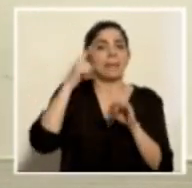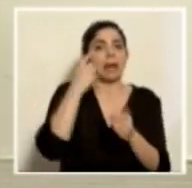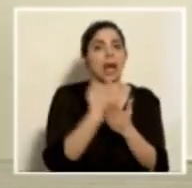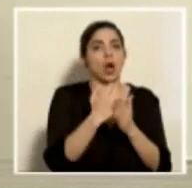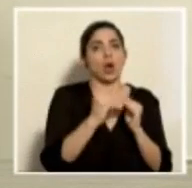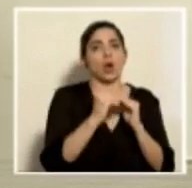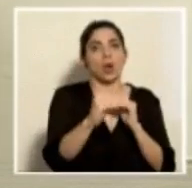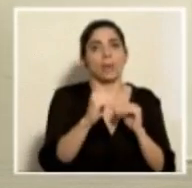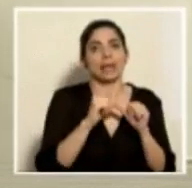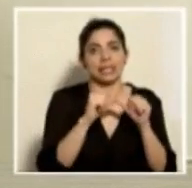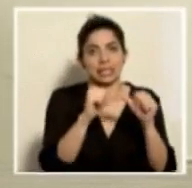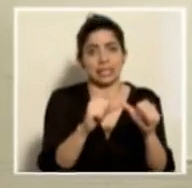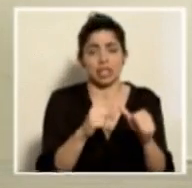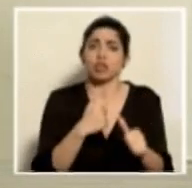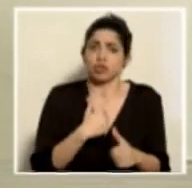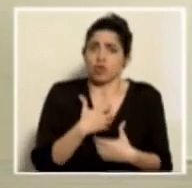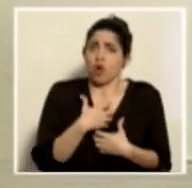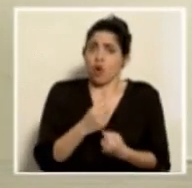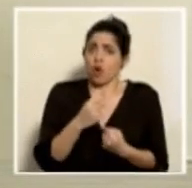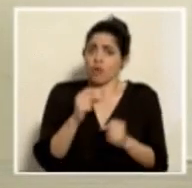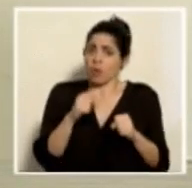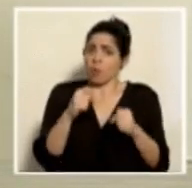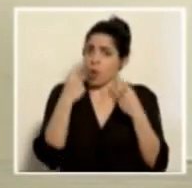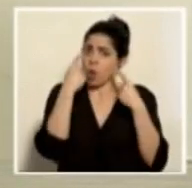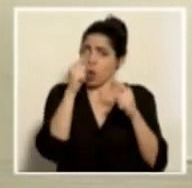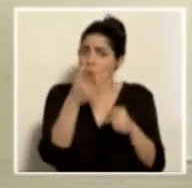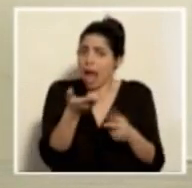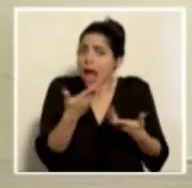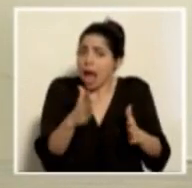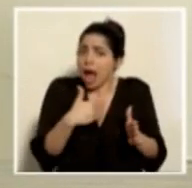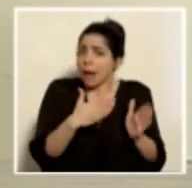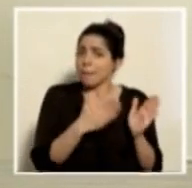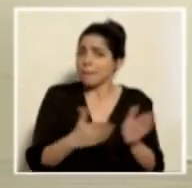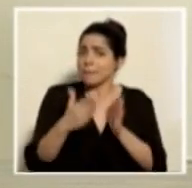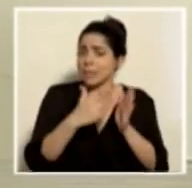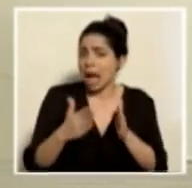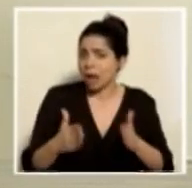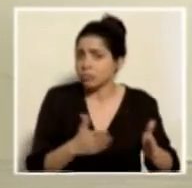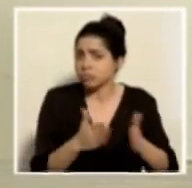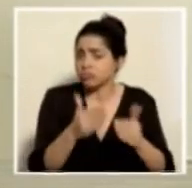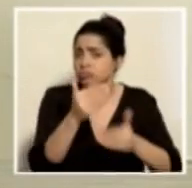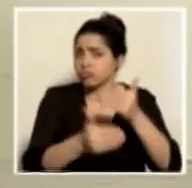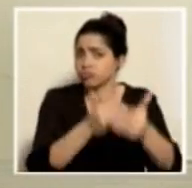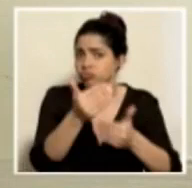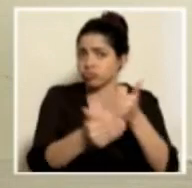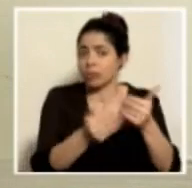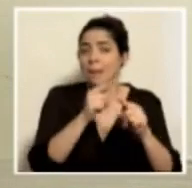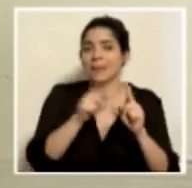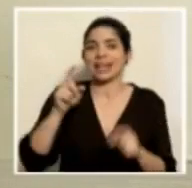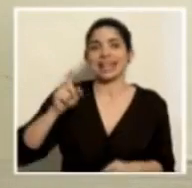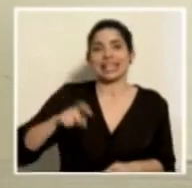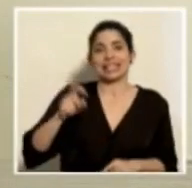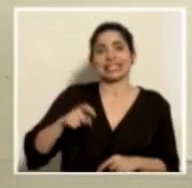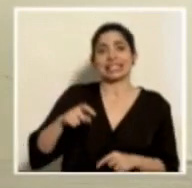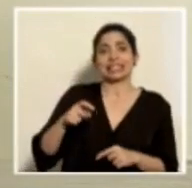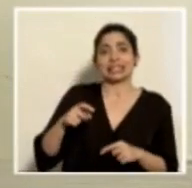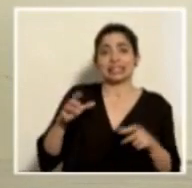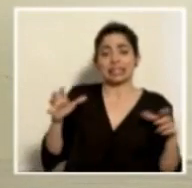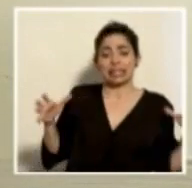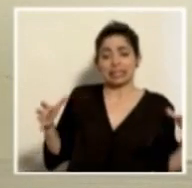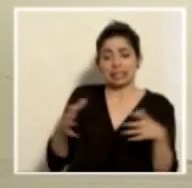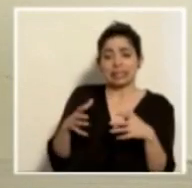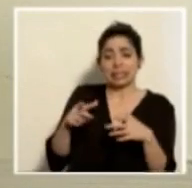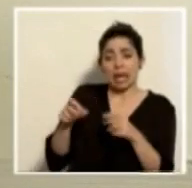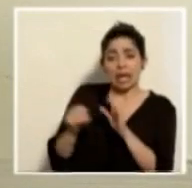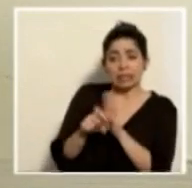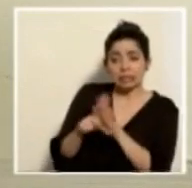que se podrá hacer. Hay una ruta ahí en eso trazada. Ciertamente necesitamos el concurso de las fuerzas con el